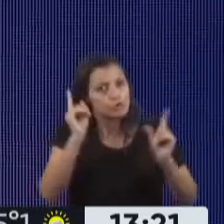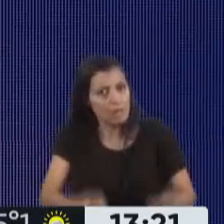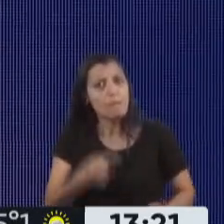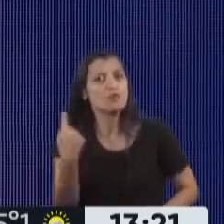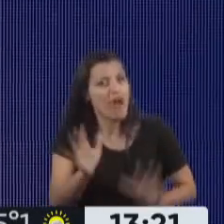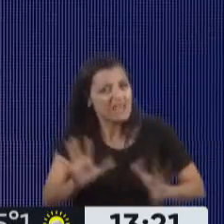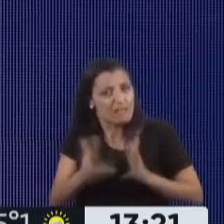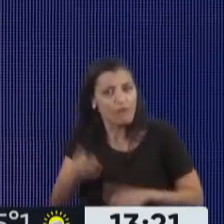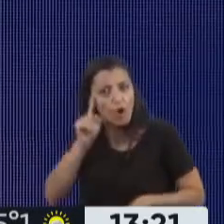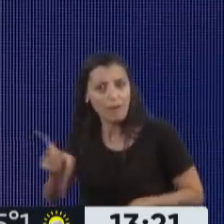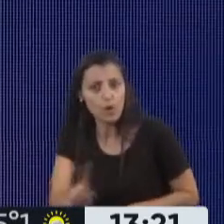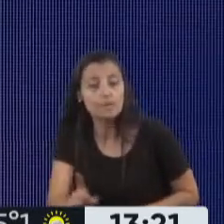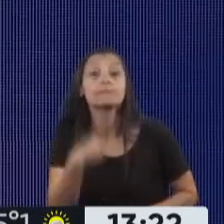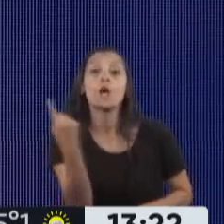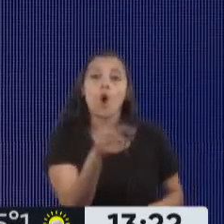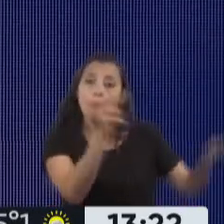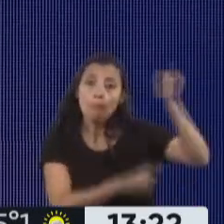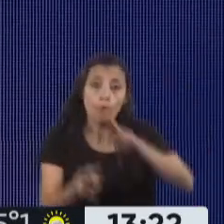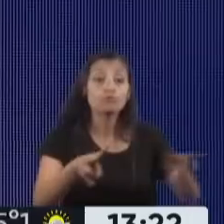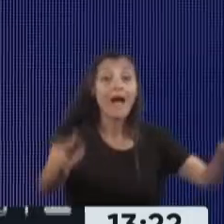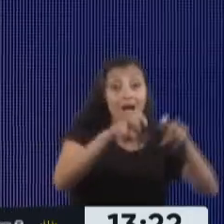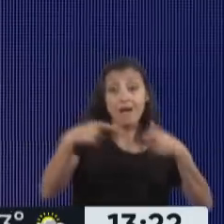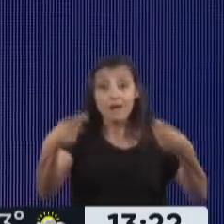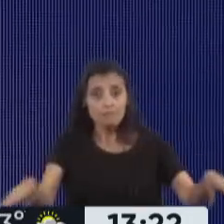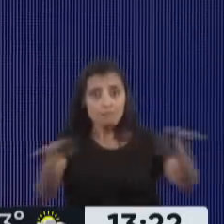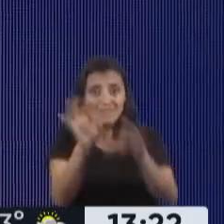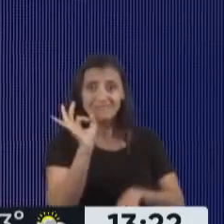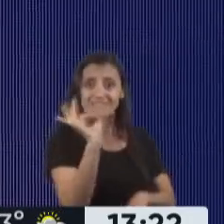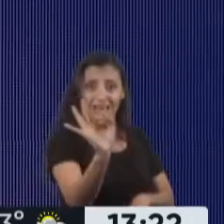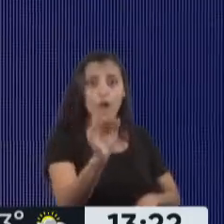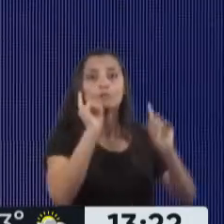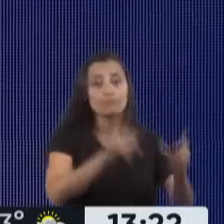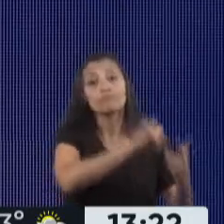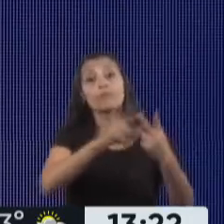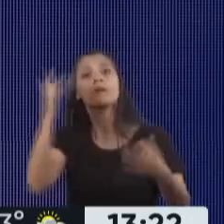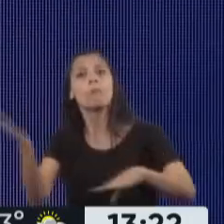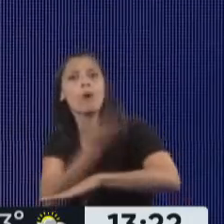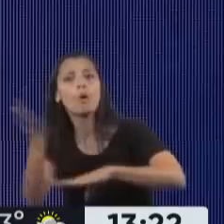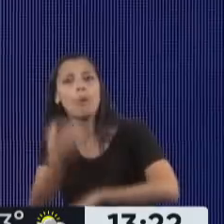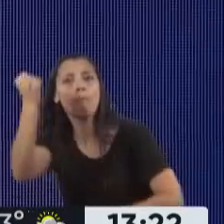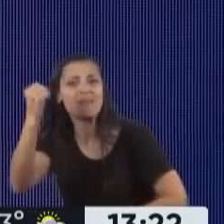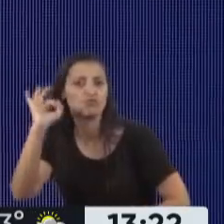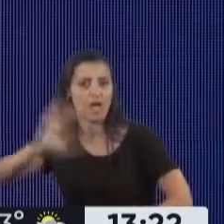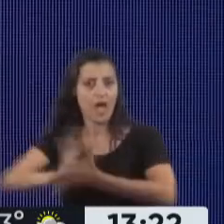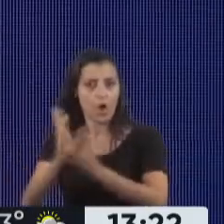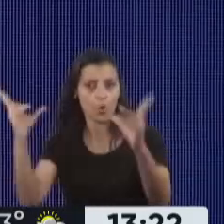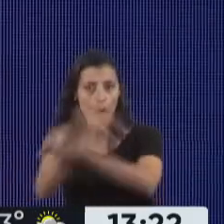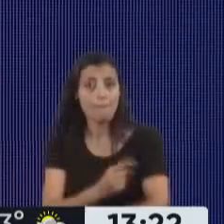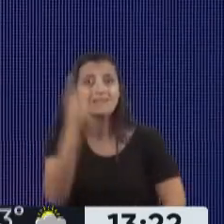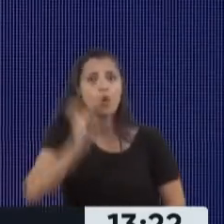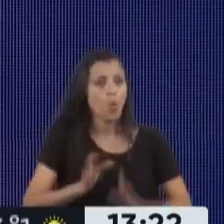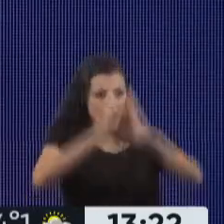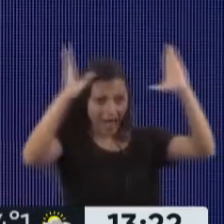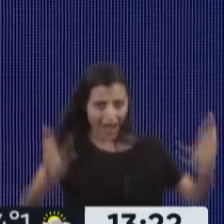fíjense esto, nosotros vamos a un esquema de déficit cero y de emisión cero en un año